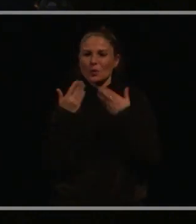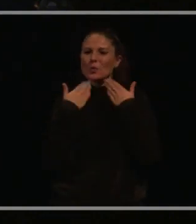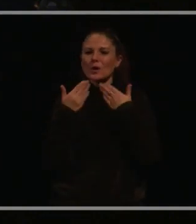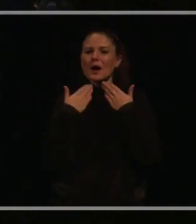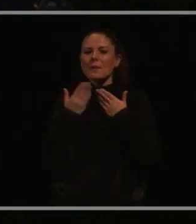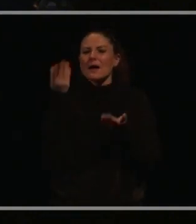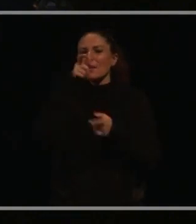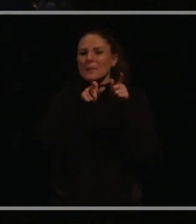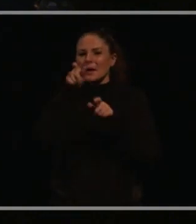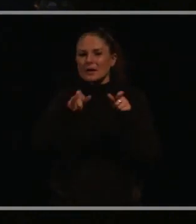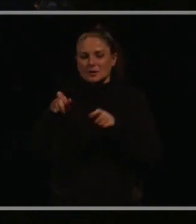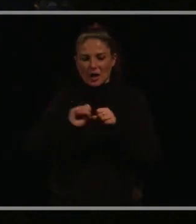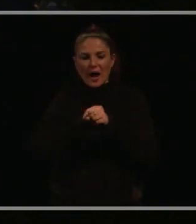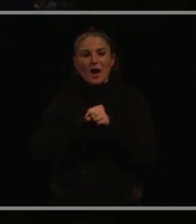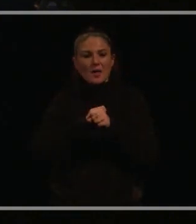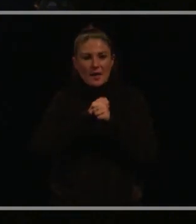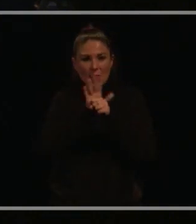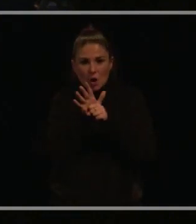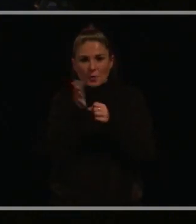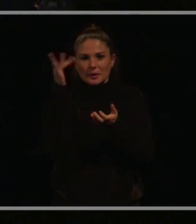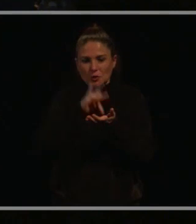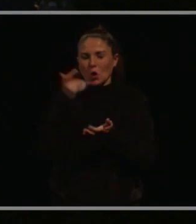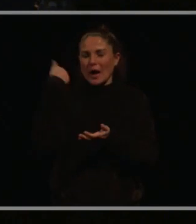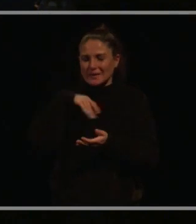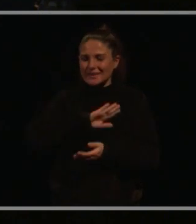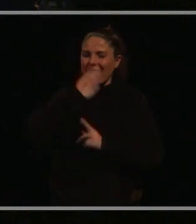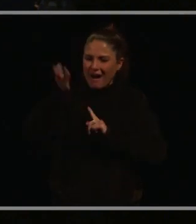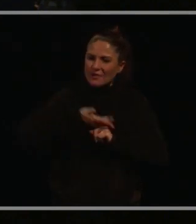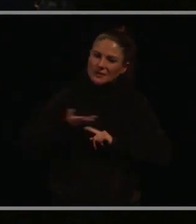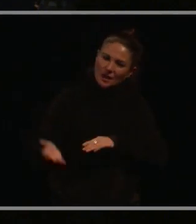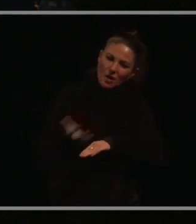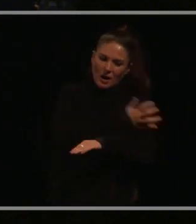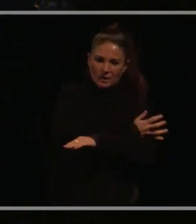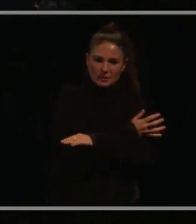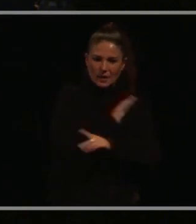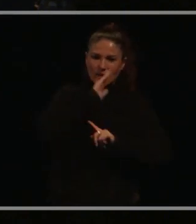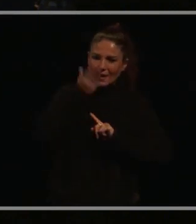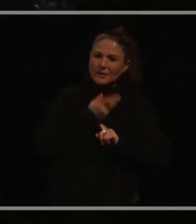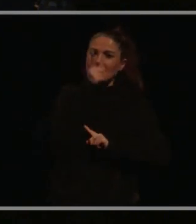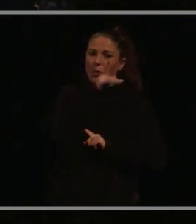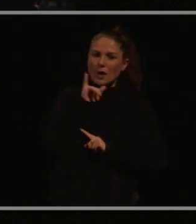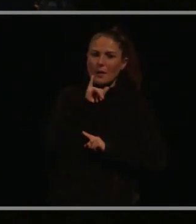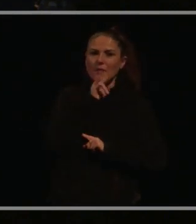pandemia encontró ya en el suelo y a los que les pasó encima no solo una vez, sino hasta 3 veces.